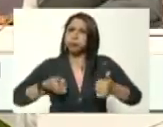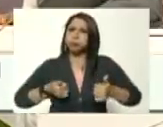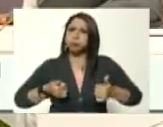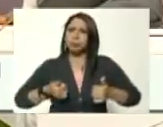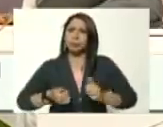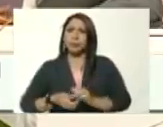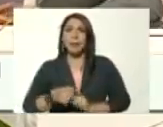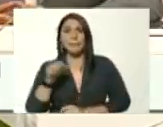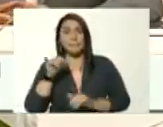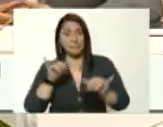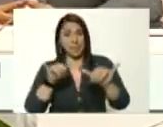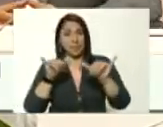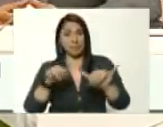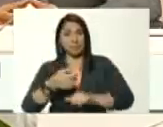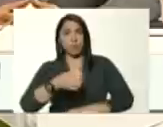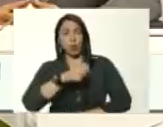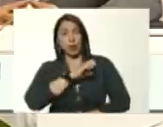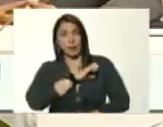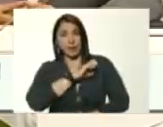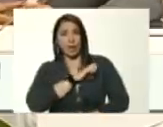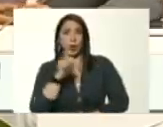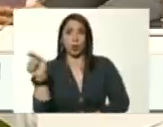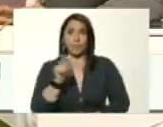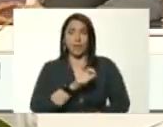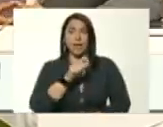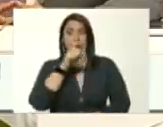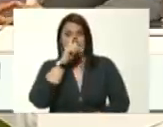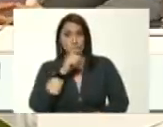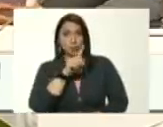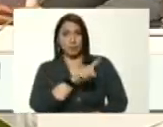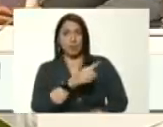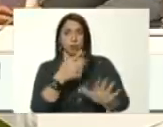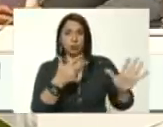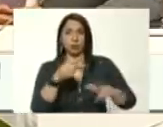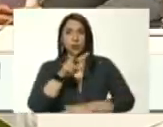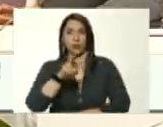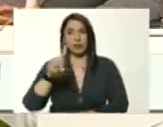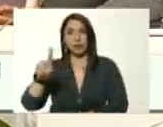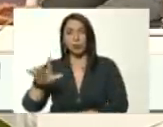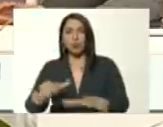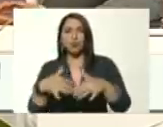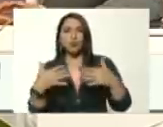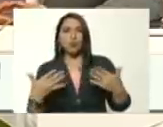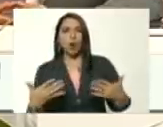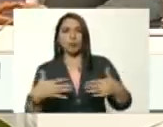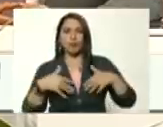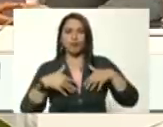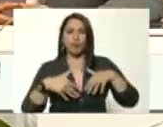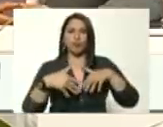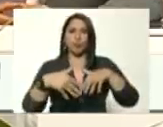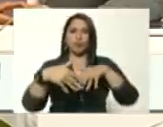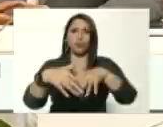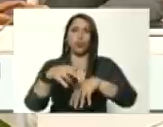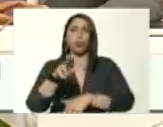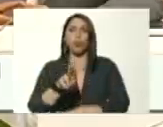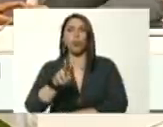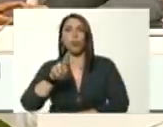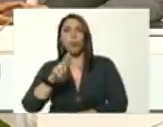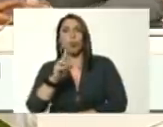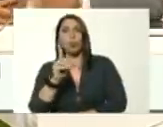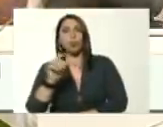mes de enero del año 20 mil 821 cuando las tropas de orden éstas decidieron